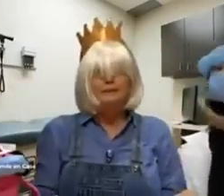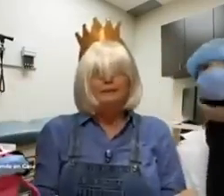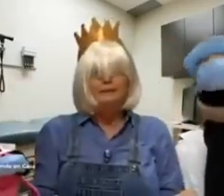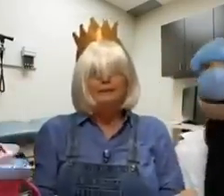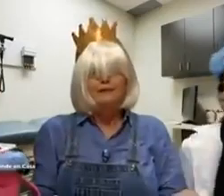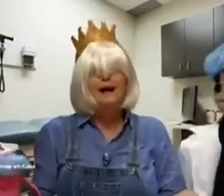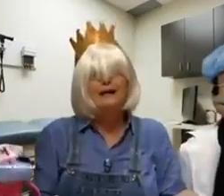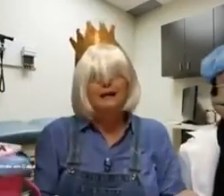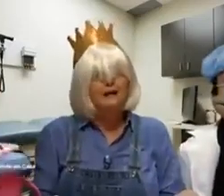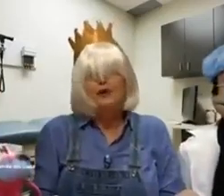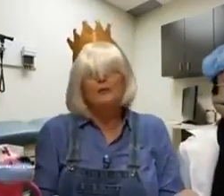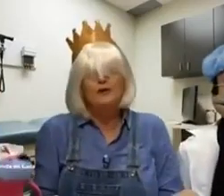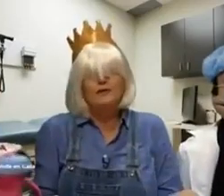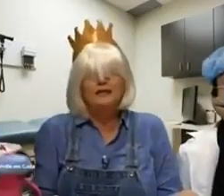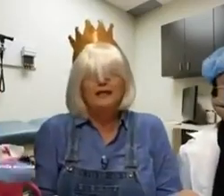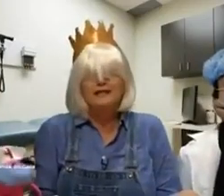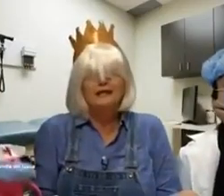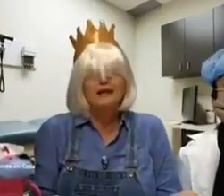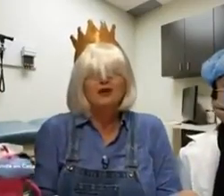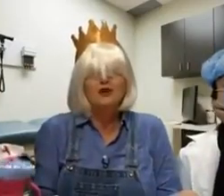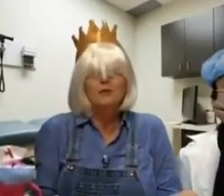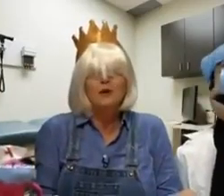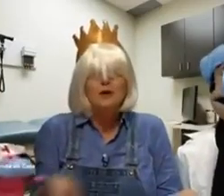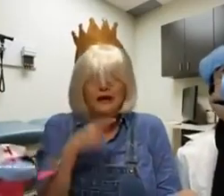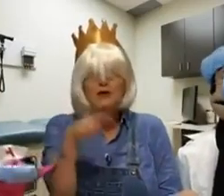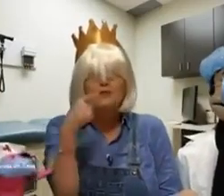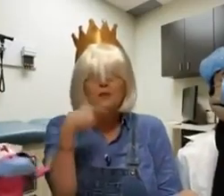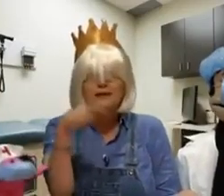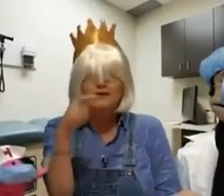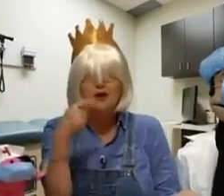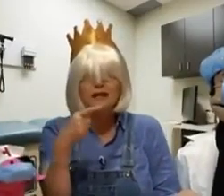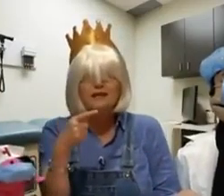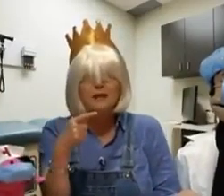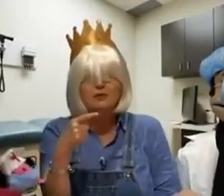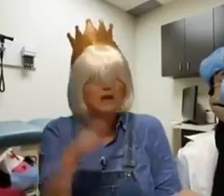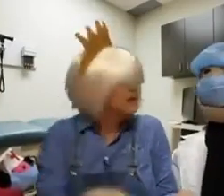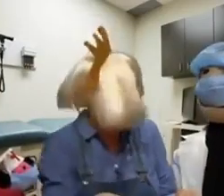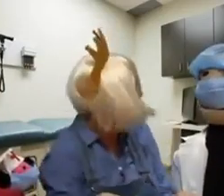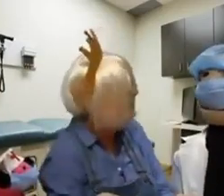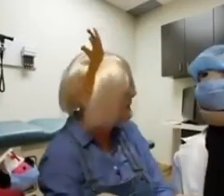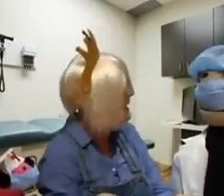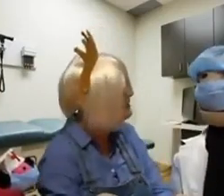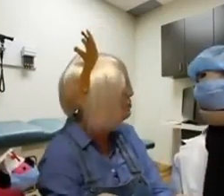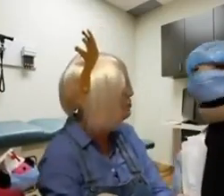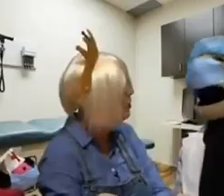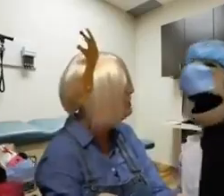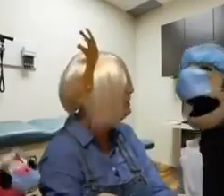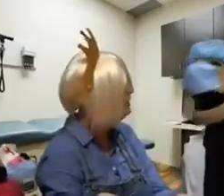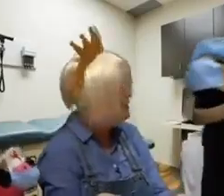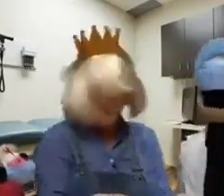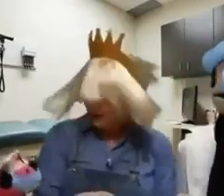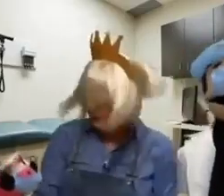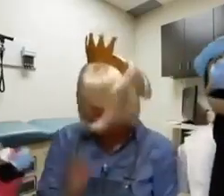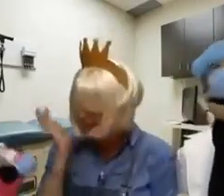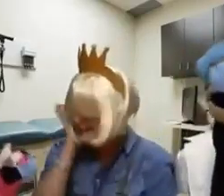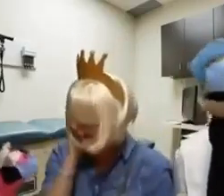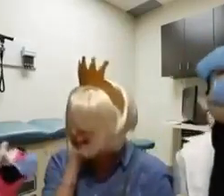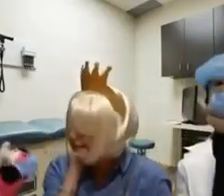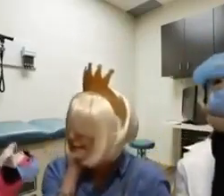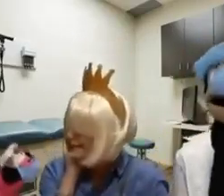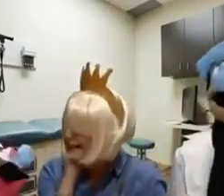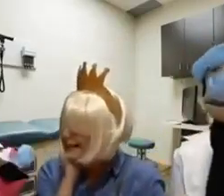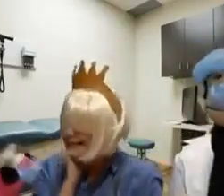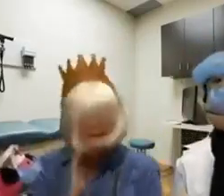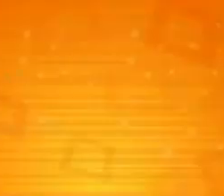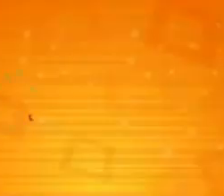Estamos de acuerdo, enfermera. ¡Ay! No puedo decirles el diagnóstico, pero en un momentito regresamos. ¿Eh? ¿De veras, doctor? Sí, sí, es. ¡No me